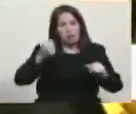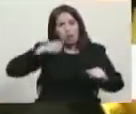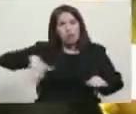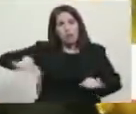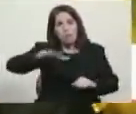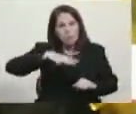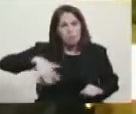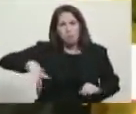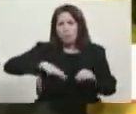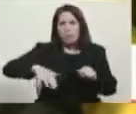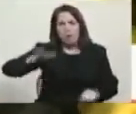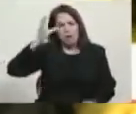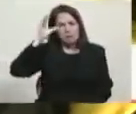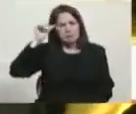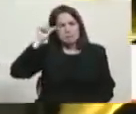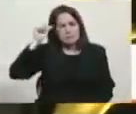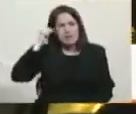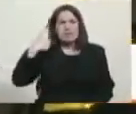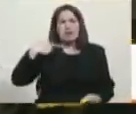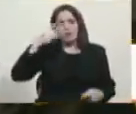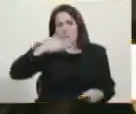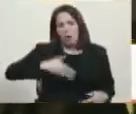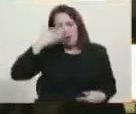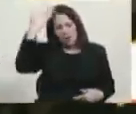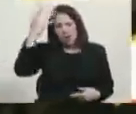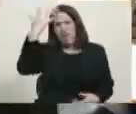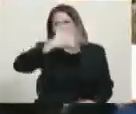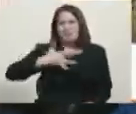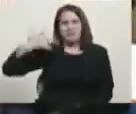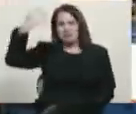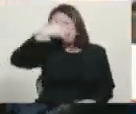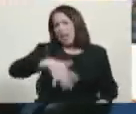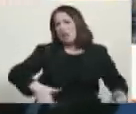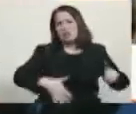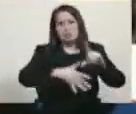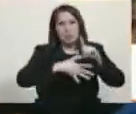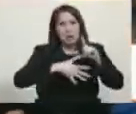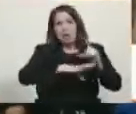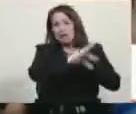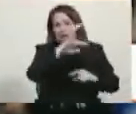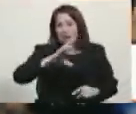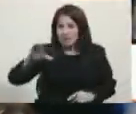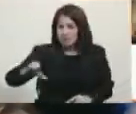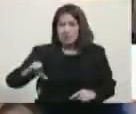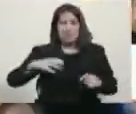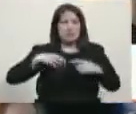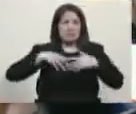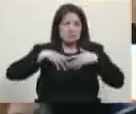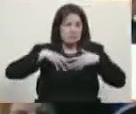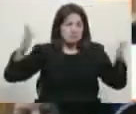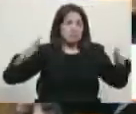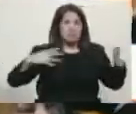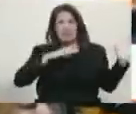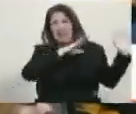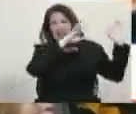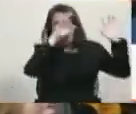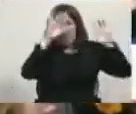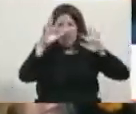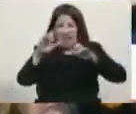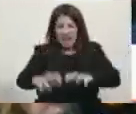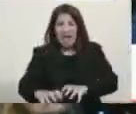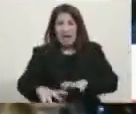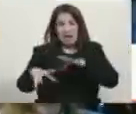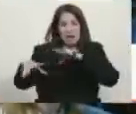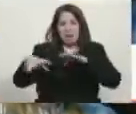pueblos asiáticos, árabes, africanos, latinoamericanos, caribeños. Habría hombres y mujeres dispuestos a tomar